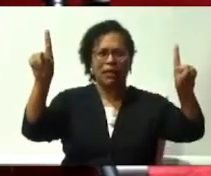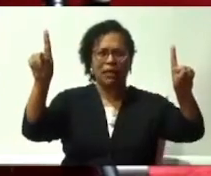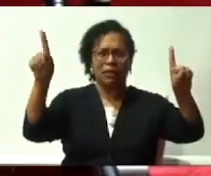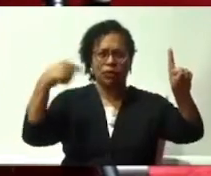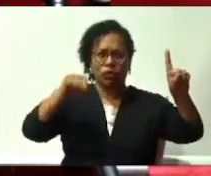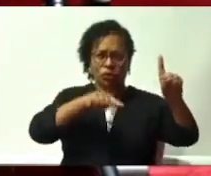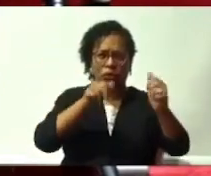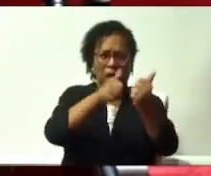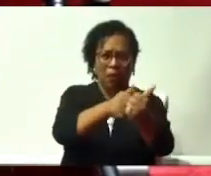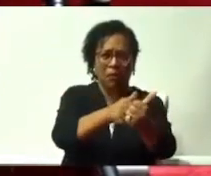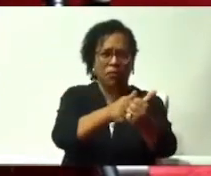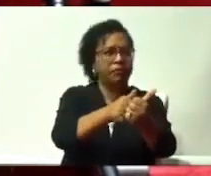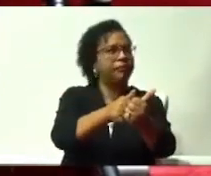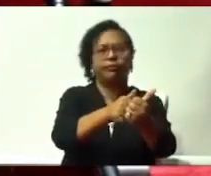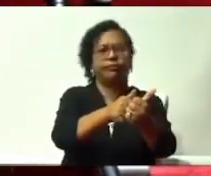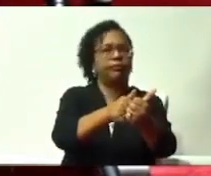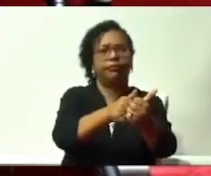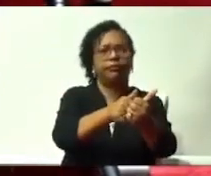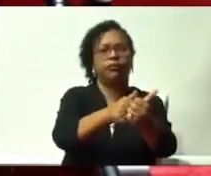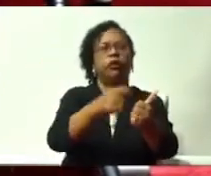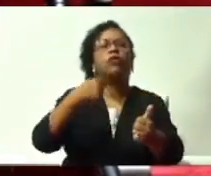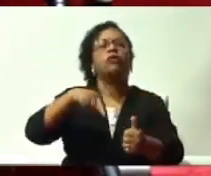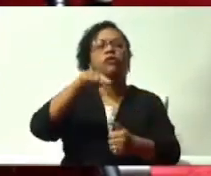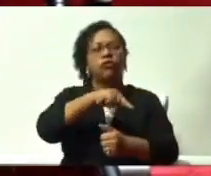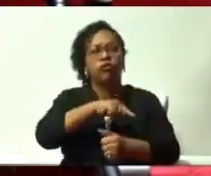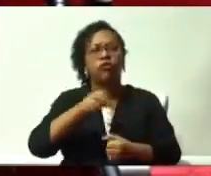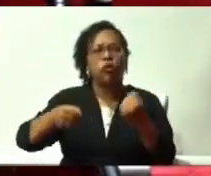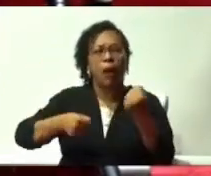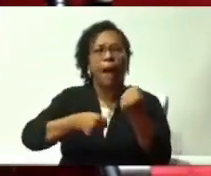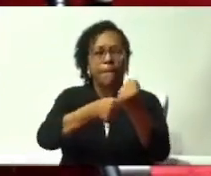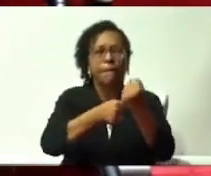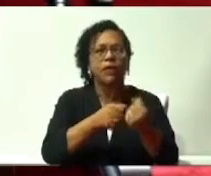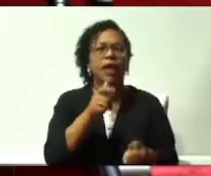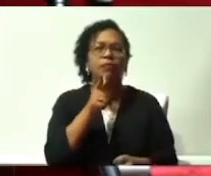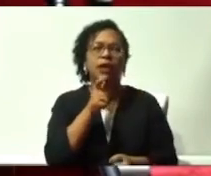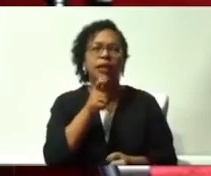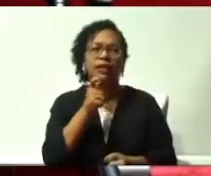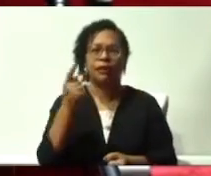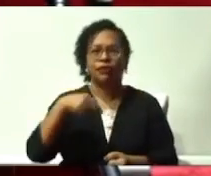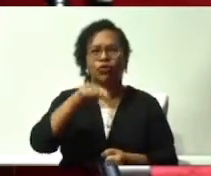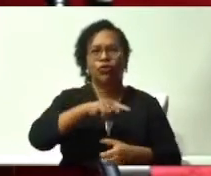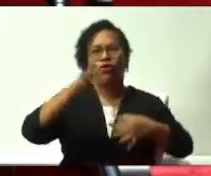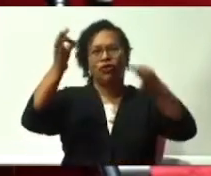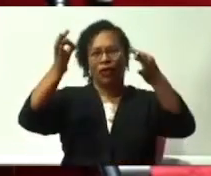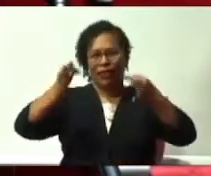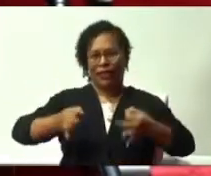Tenemos y somos diferentes en ese comportamiento de alianza.